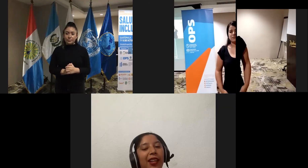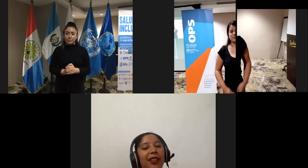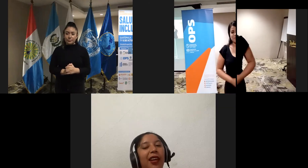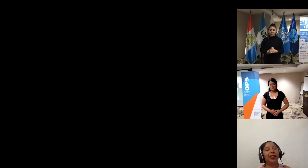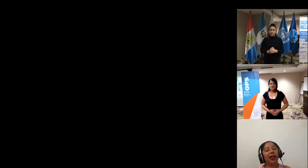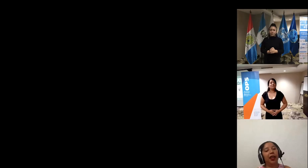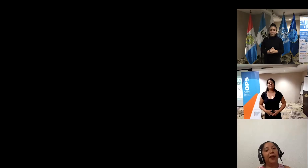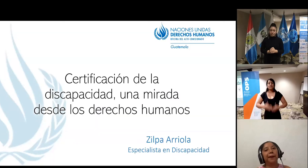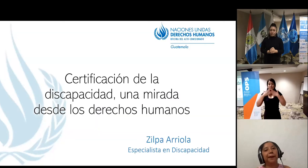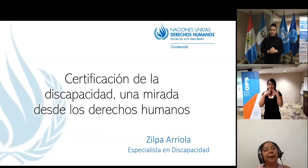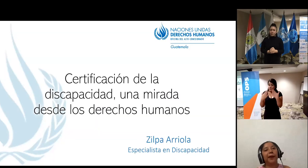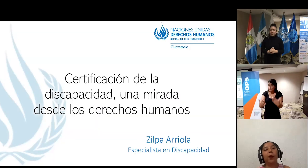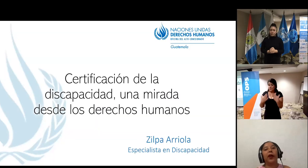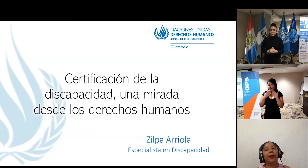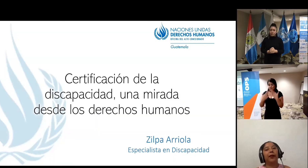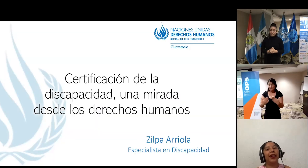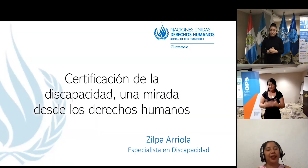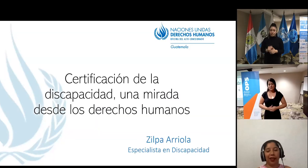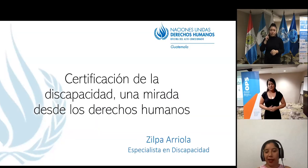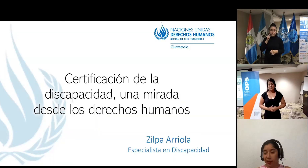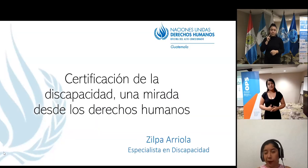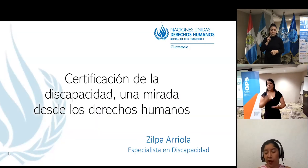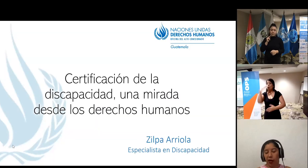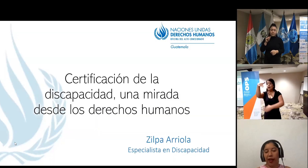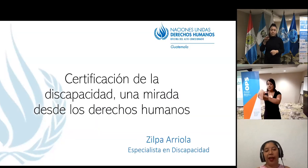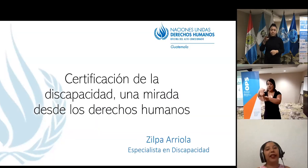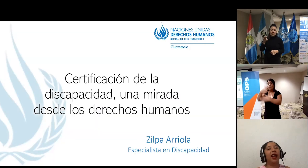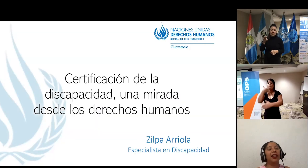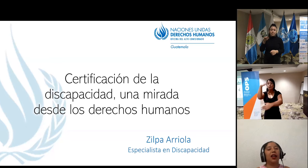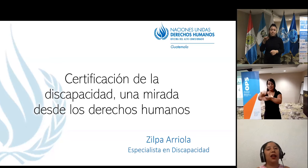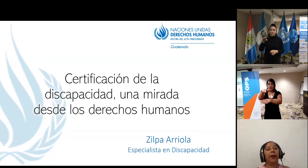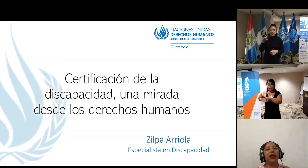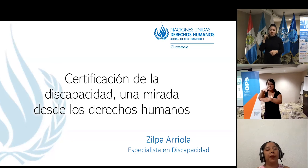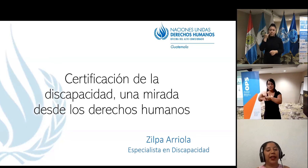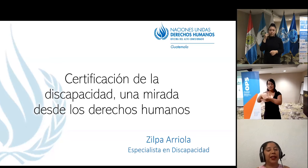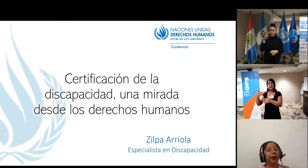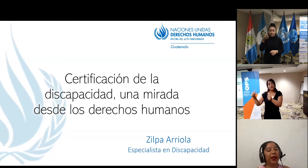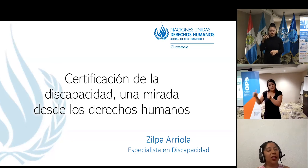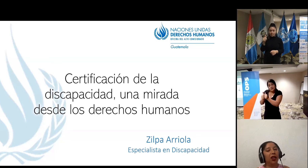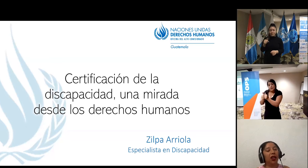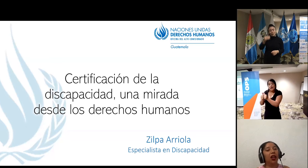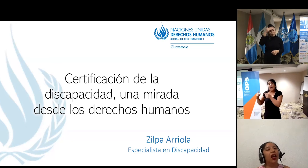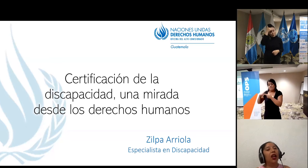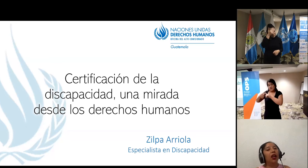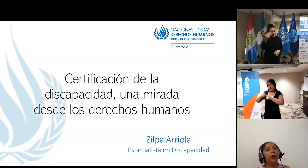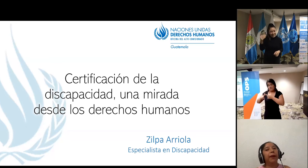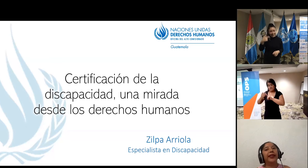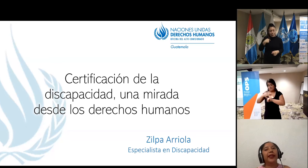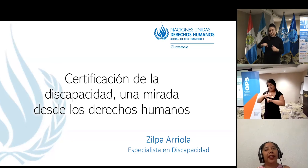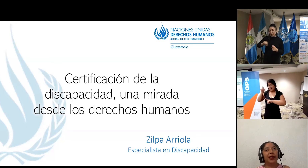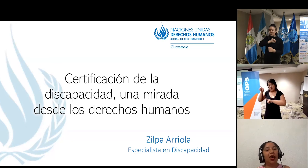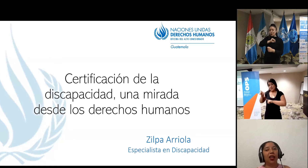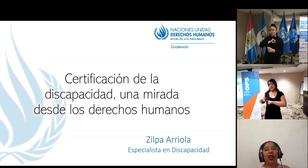Muchas gracias. Buenas tardes. Mi colega Andrea está apoyándome en este momento con